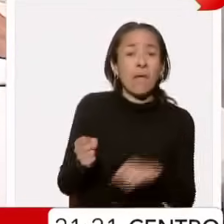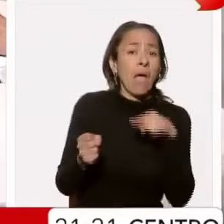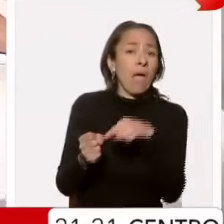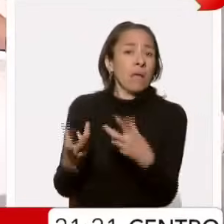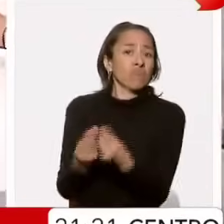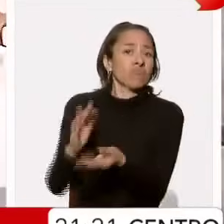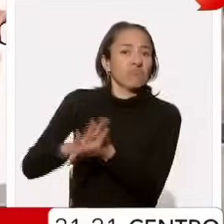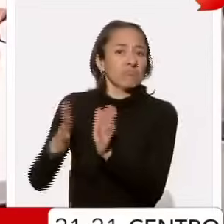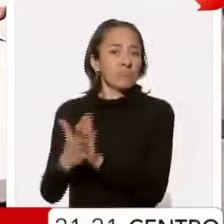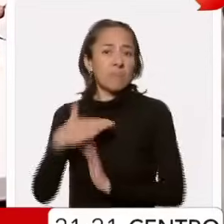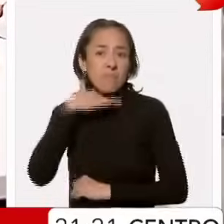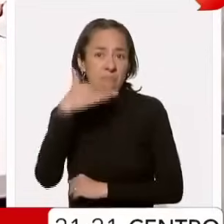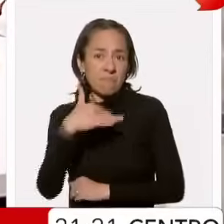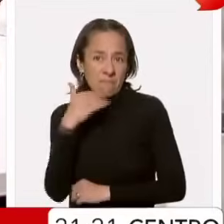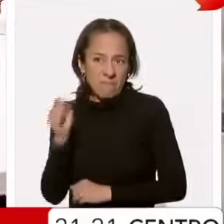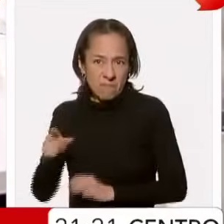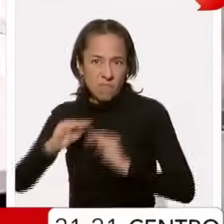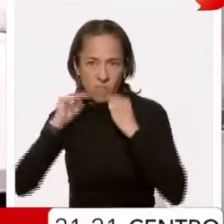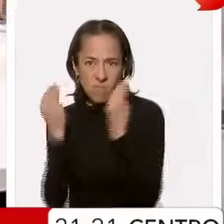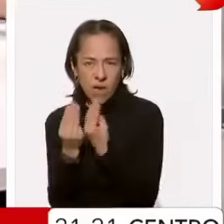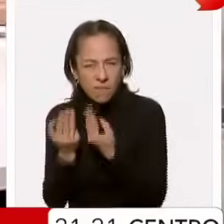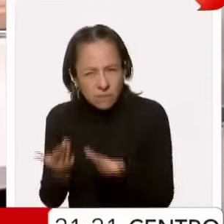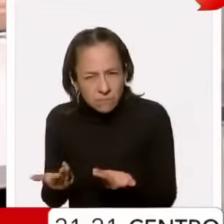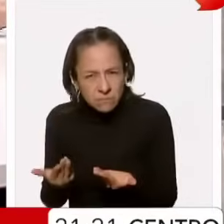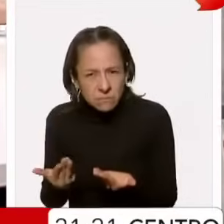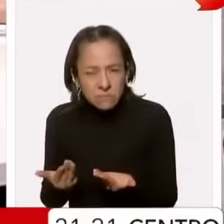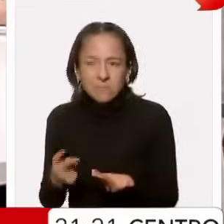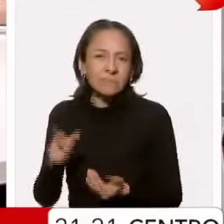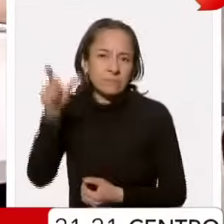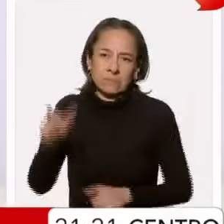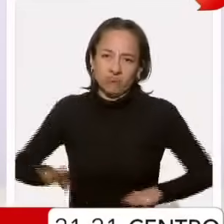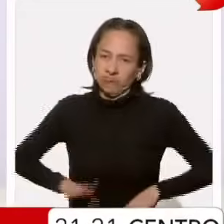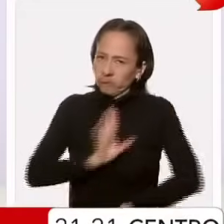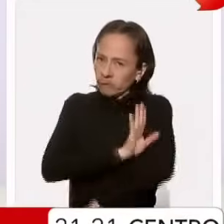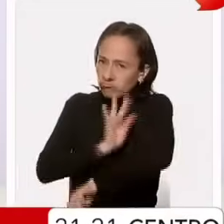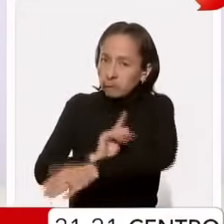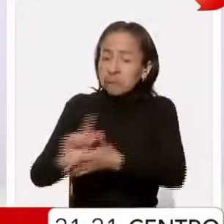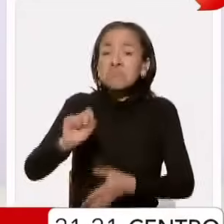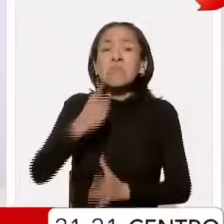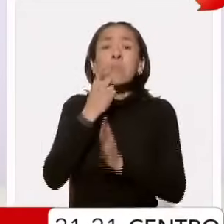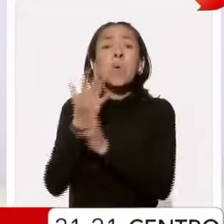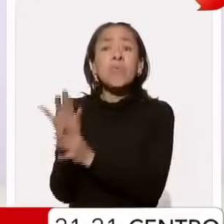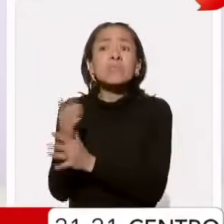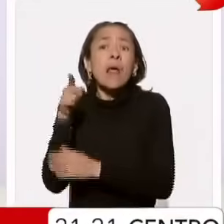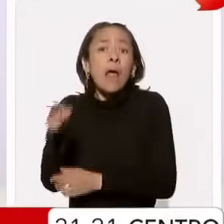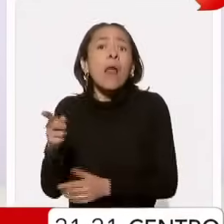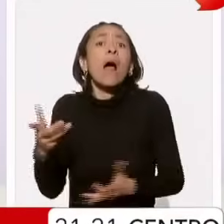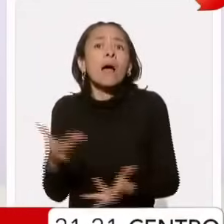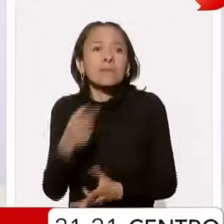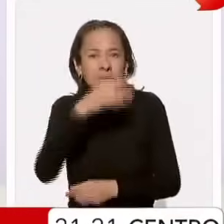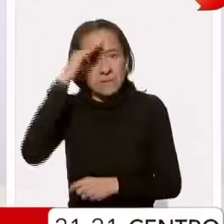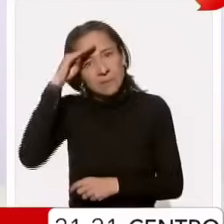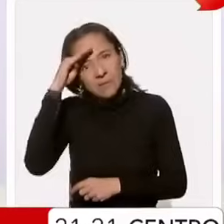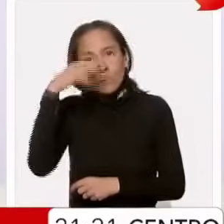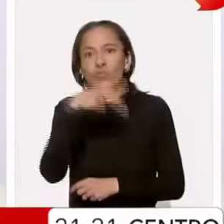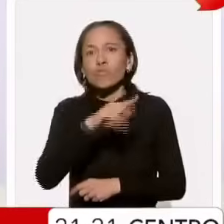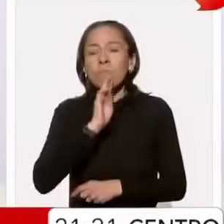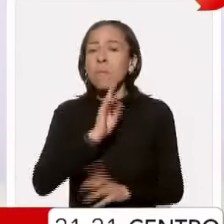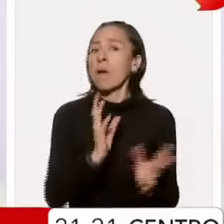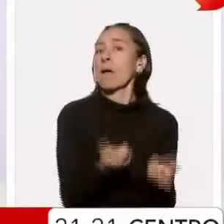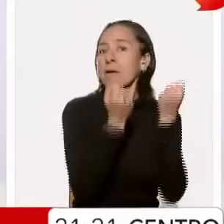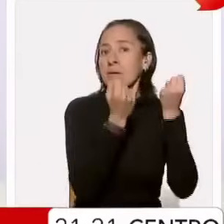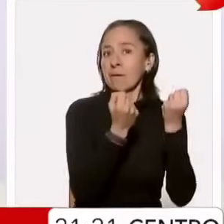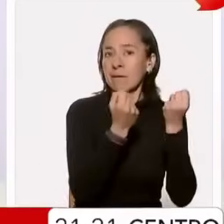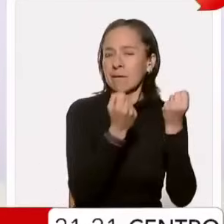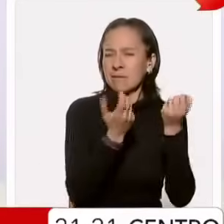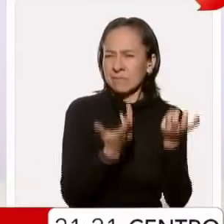el compañero presidente es su honorabilidad, porque había saludado a la mamá del Chapo, pero ahora ya tienen de dónde agarrarse, que es un reportaje